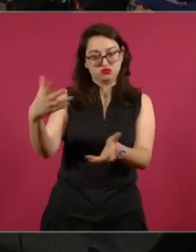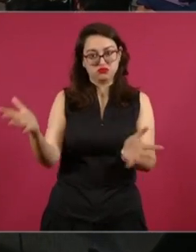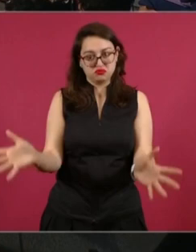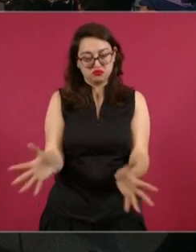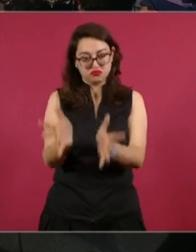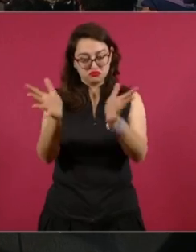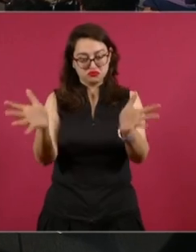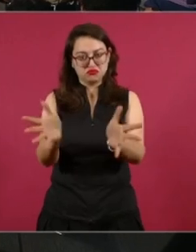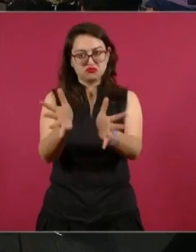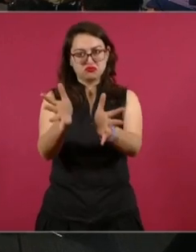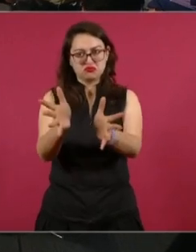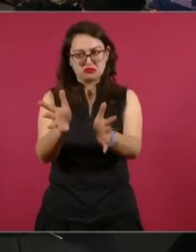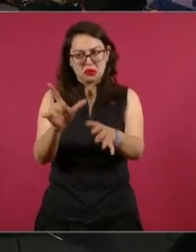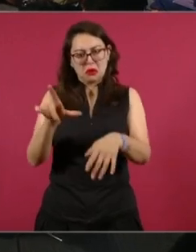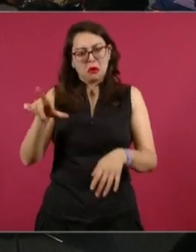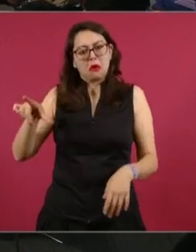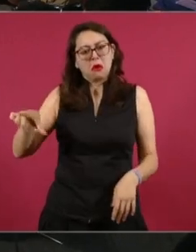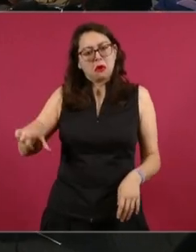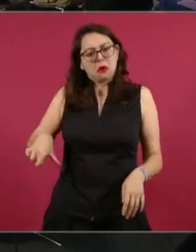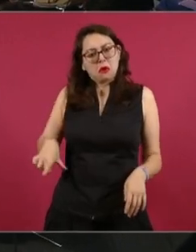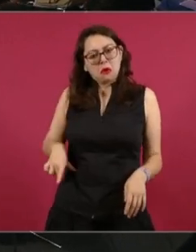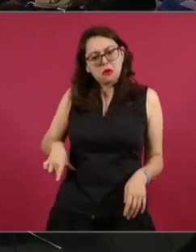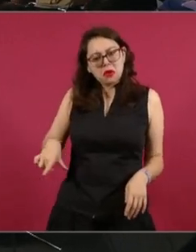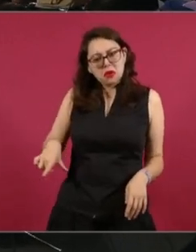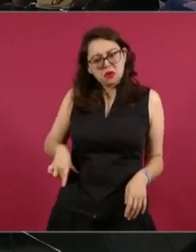bueno, podemos